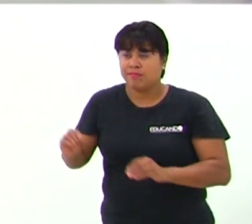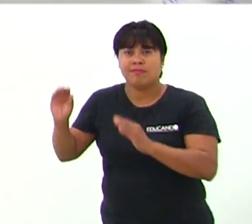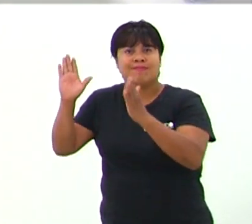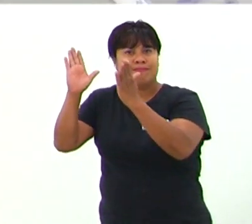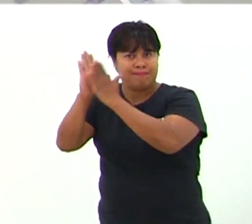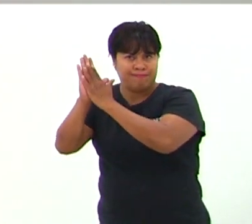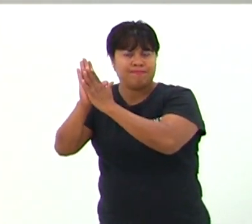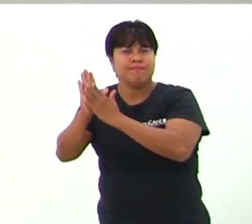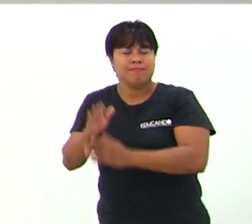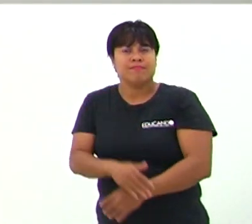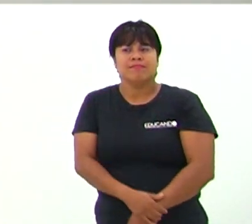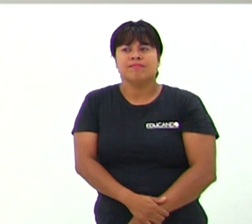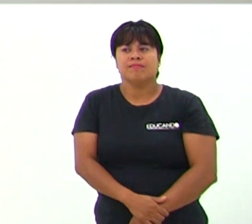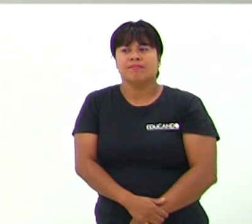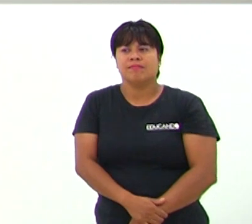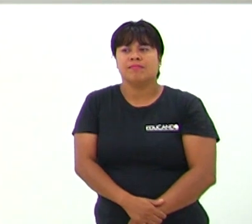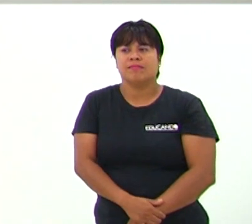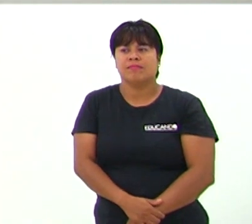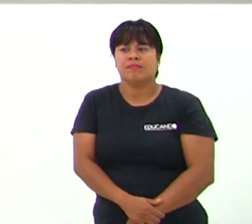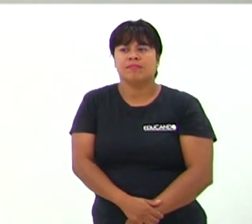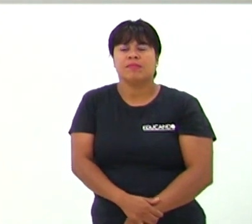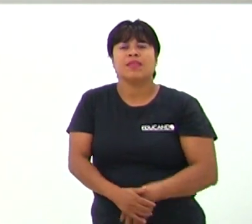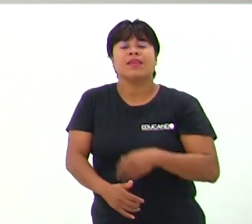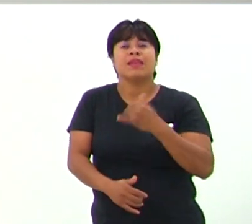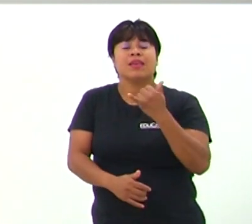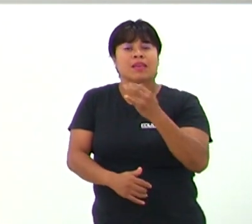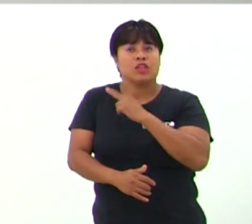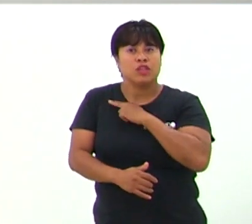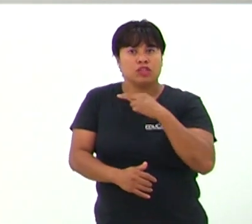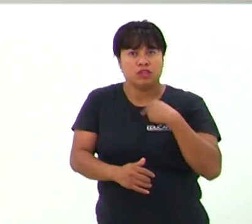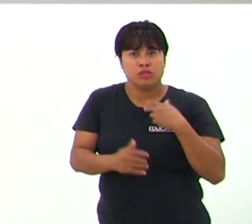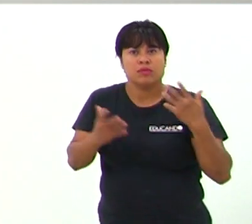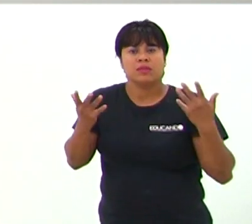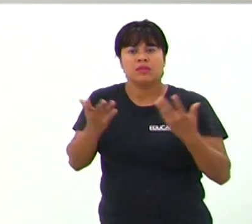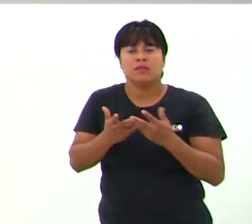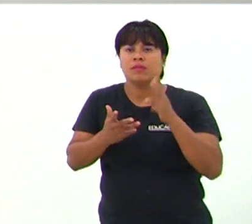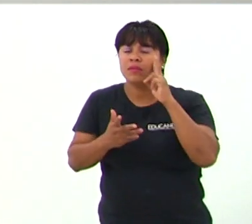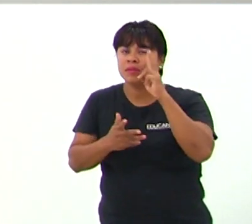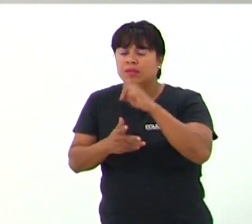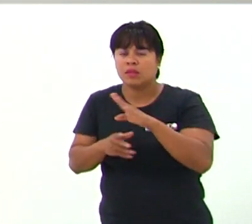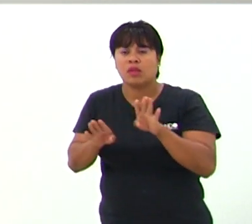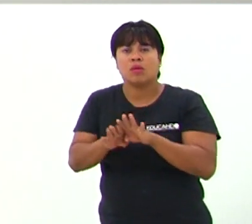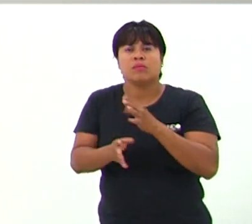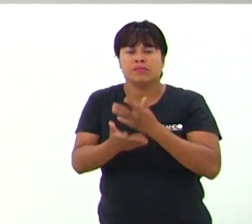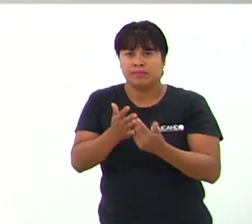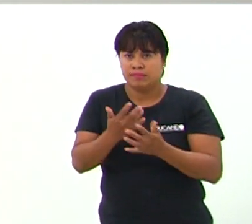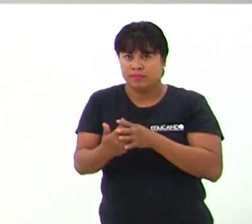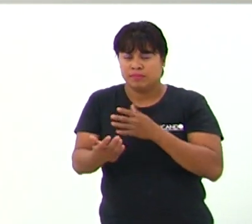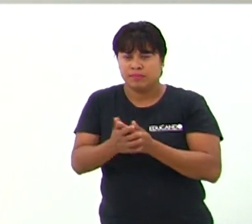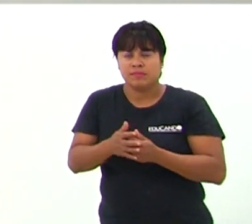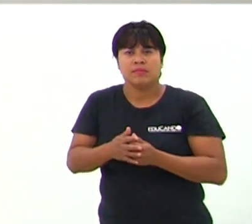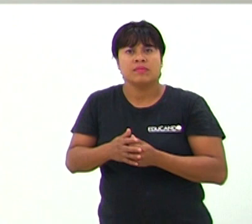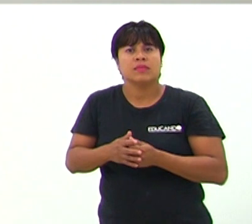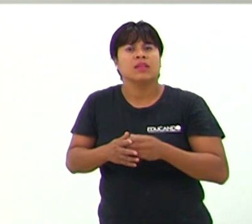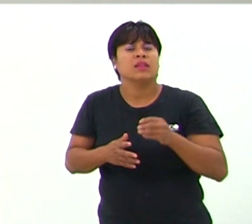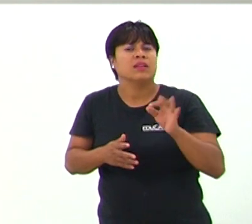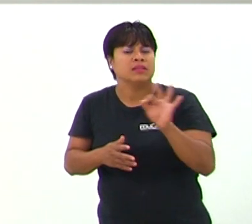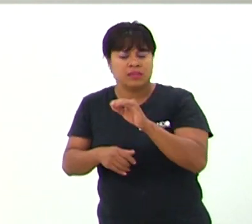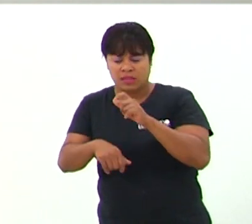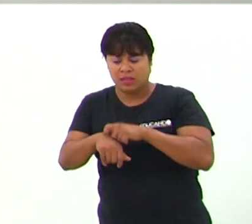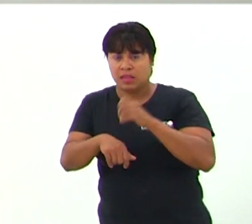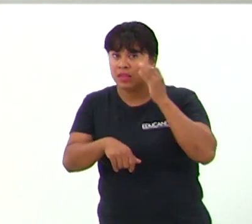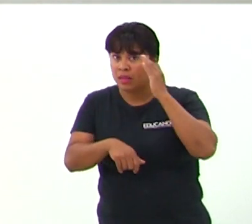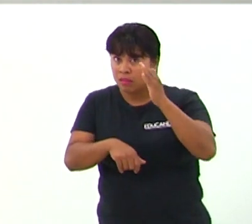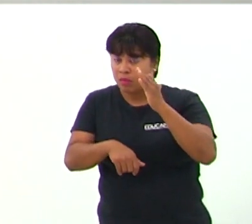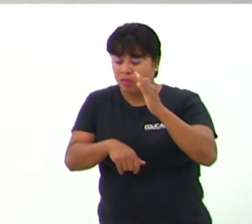pizarra y la vamos a tratar de concluir en esta sesión. Si no nos diera tiempo en esta